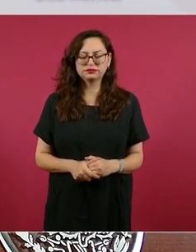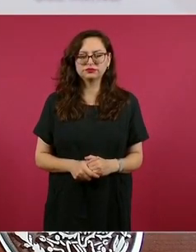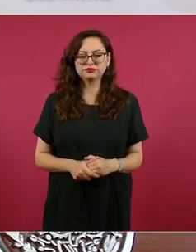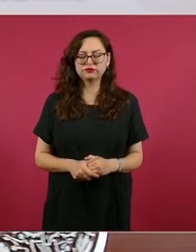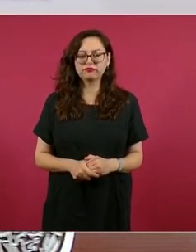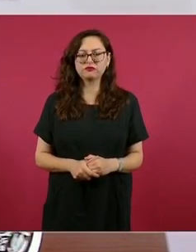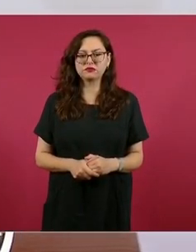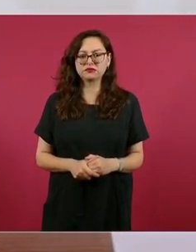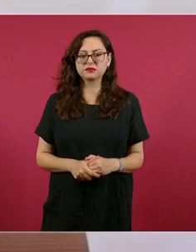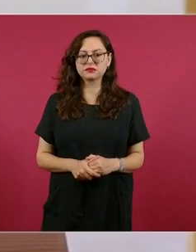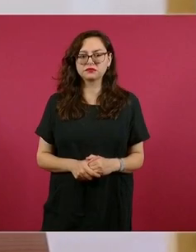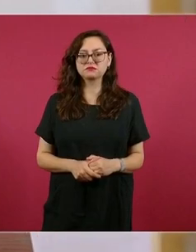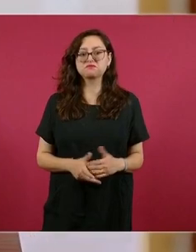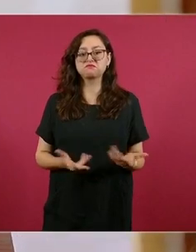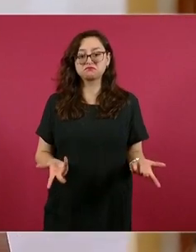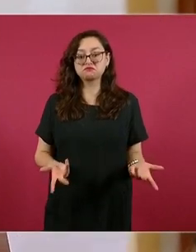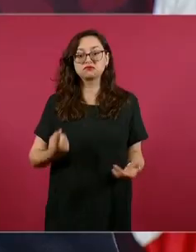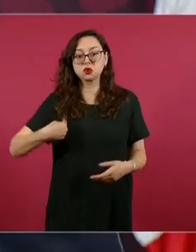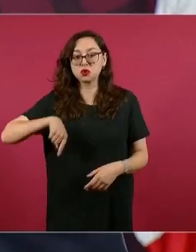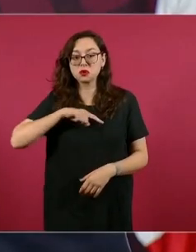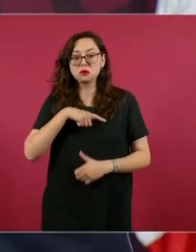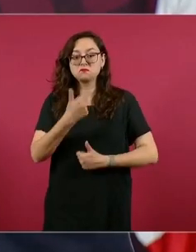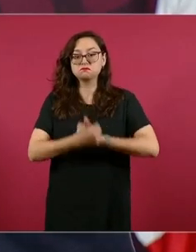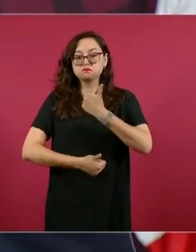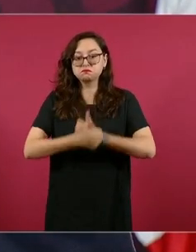hemos ganado en buena lid.